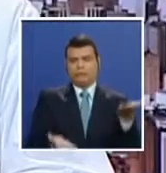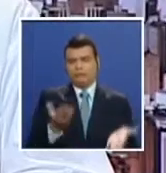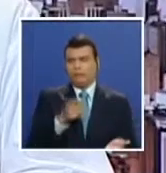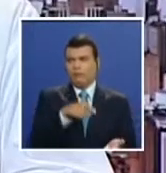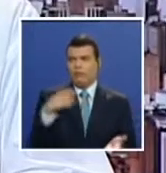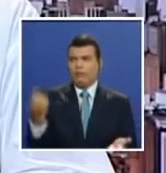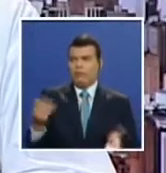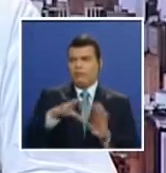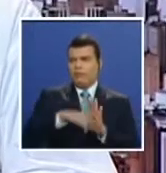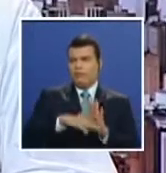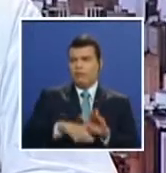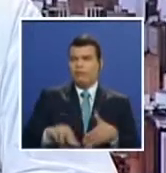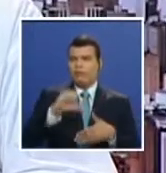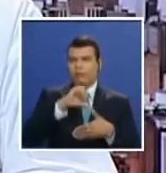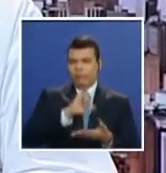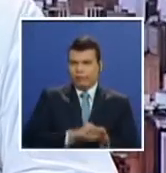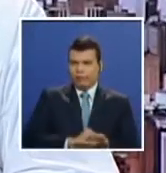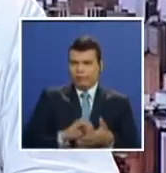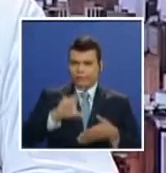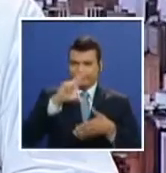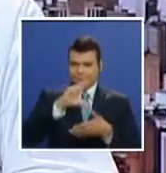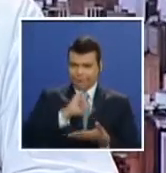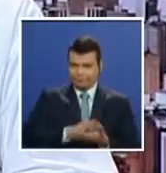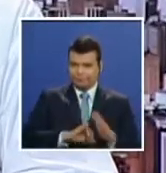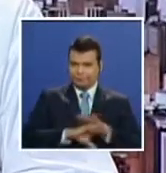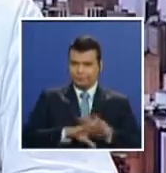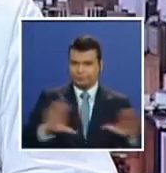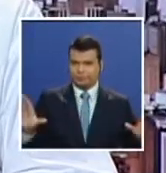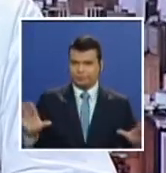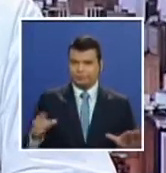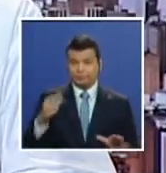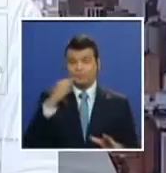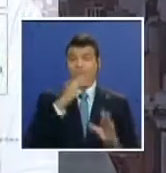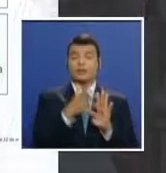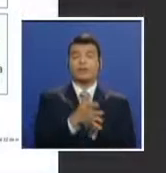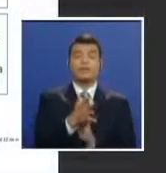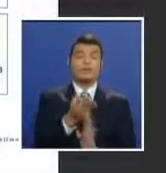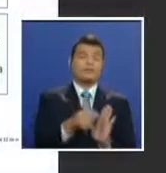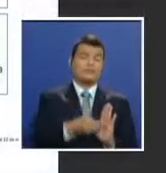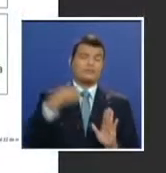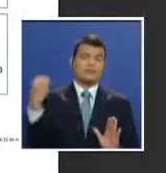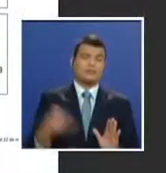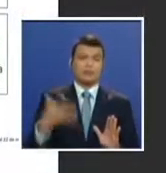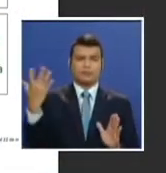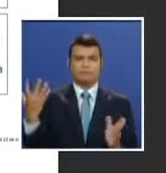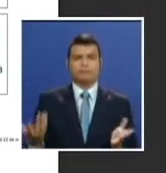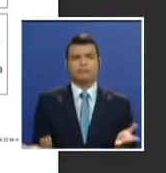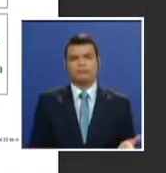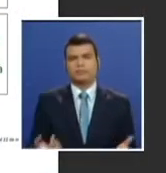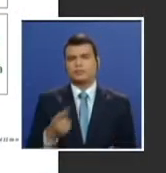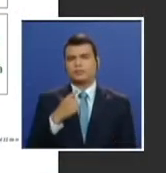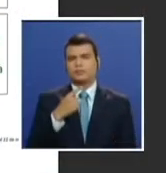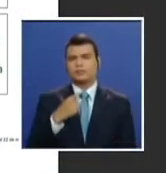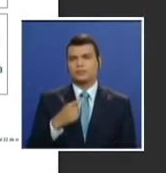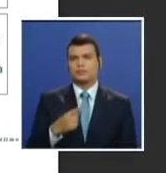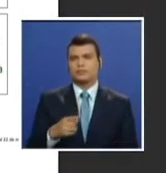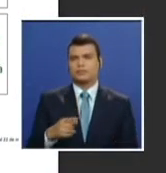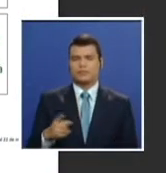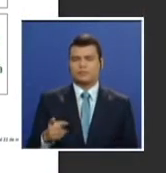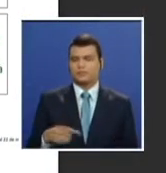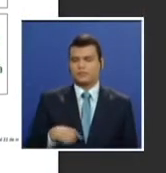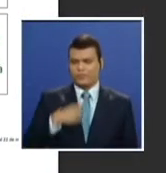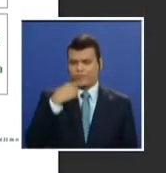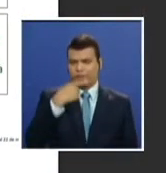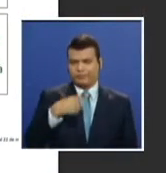barata de américa latina o sea que ese cuento de que el azúcar aquí es cara que es un cuento chimbo perdóname la